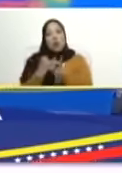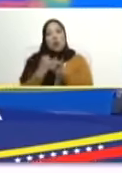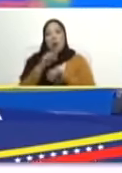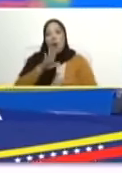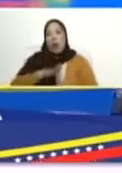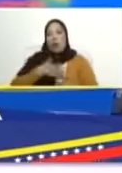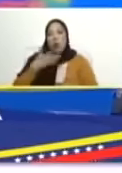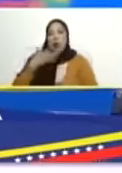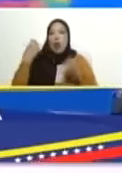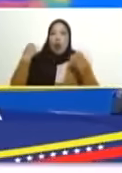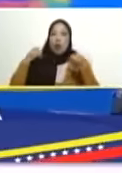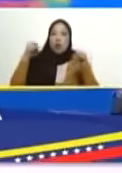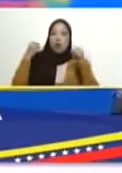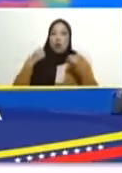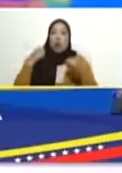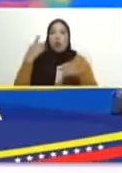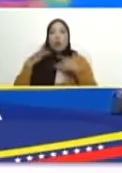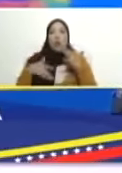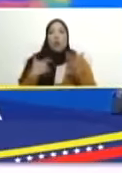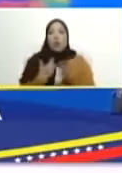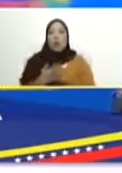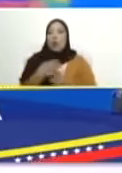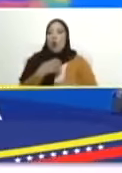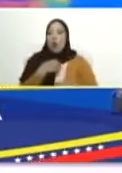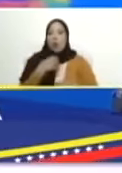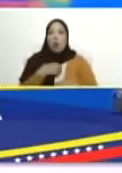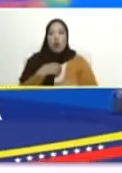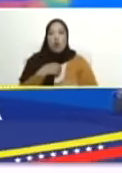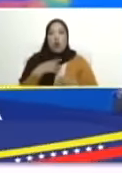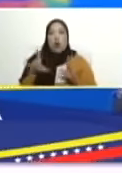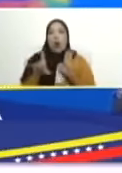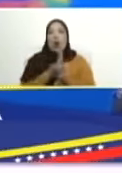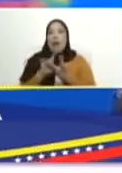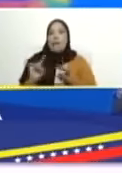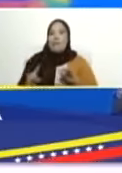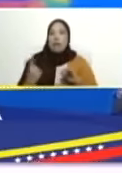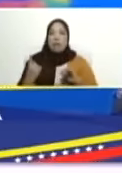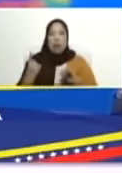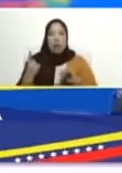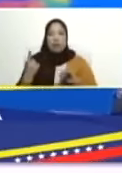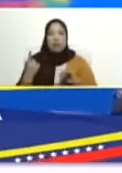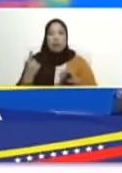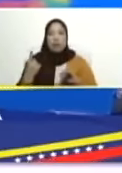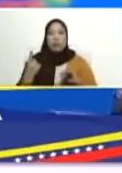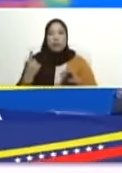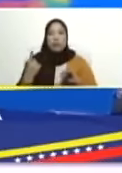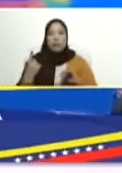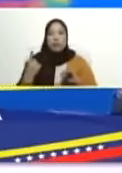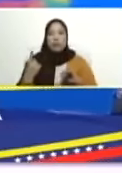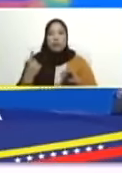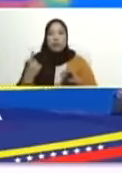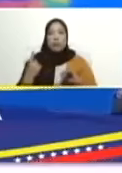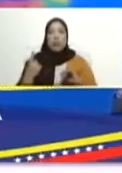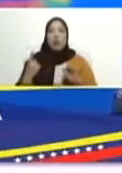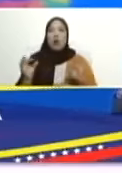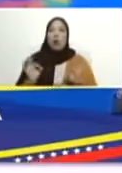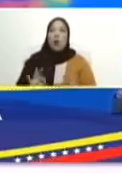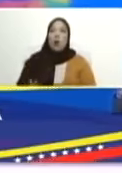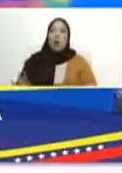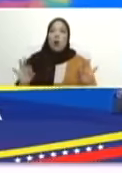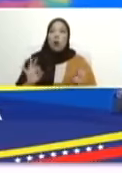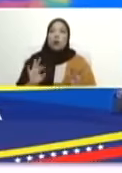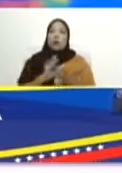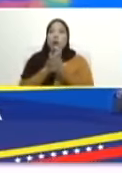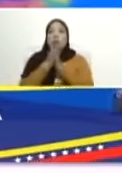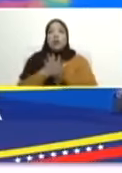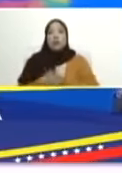aplicar, estimen aplicables al caso y que no contravenga la regla primera. Es decir, el utis possidetis juris lo